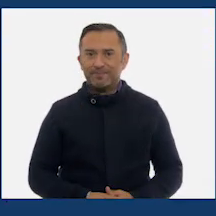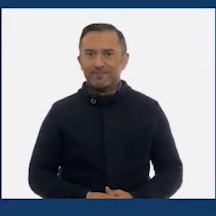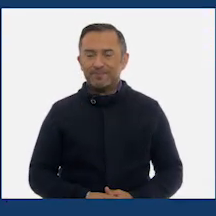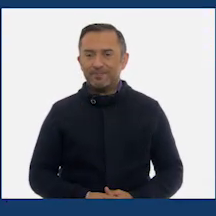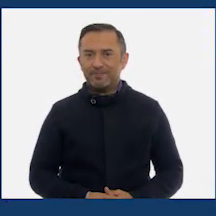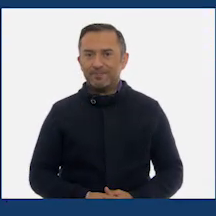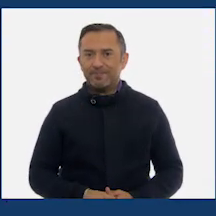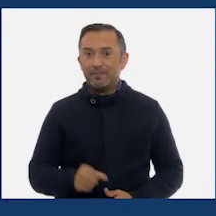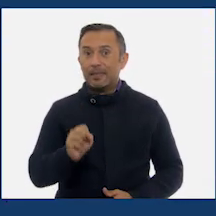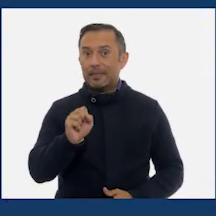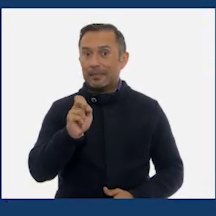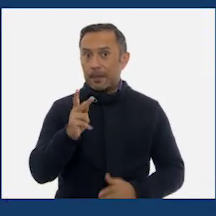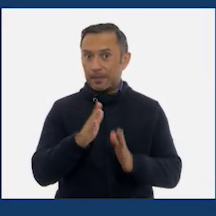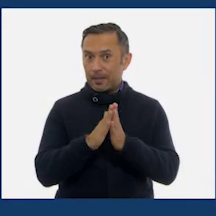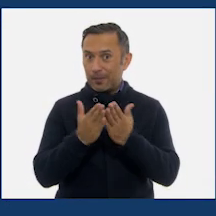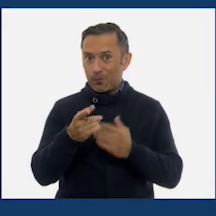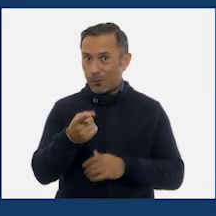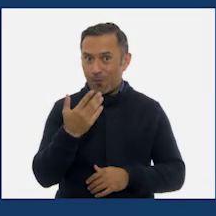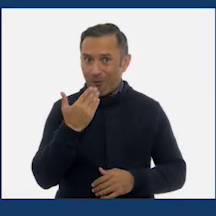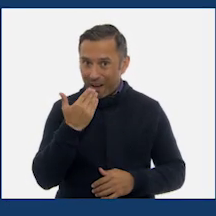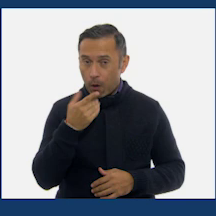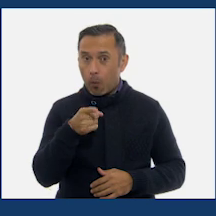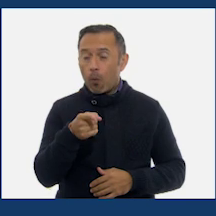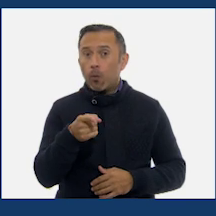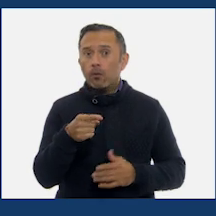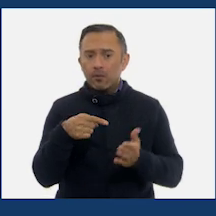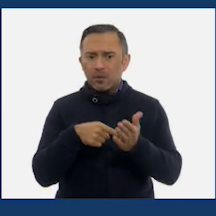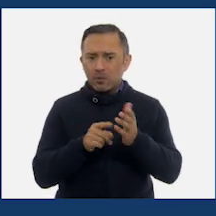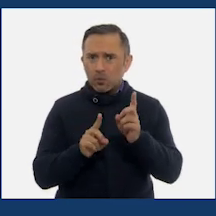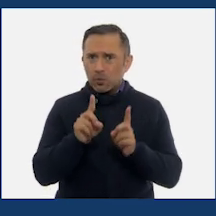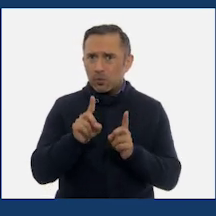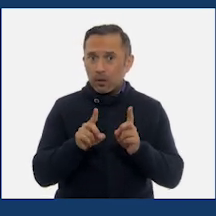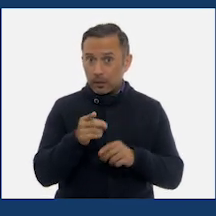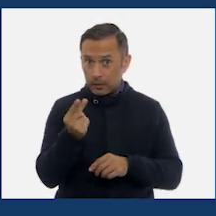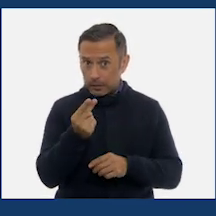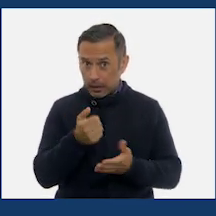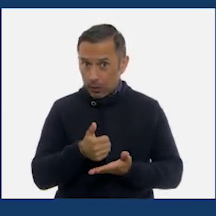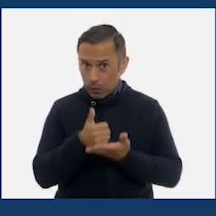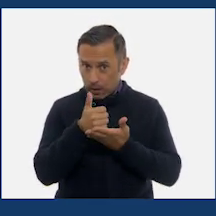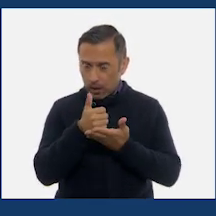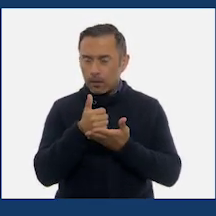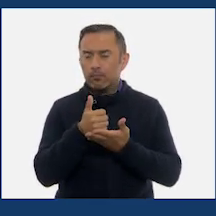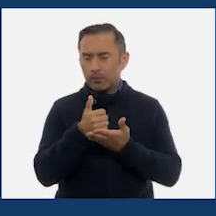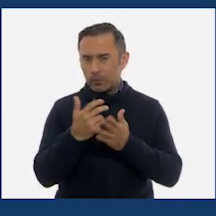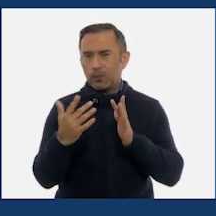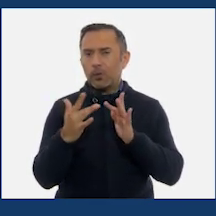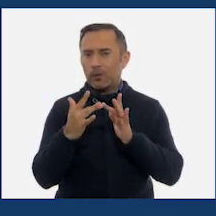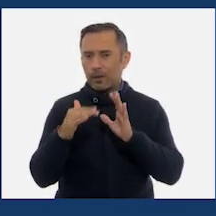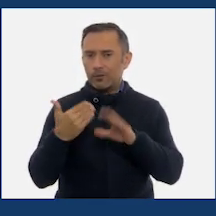Si no tienes el libro de texto o necesitas ayuda para responder las preguntas, contáctanos.